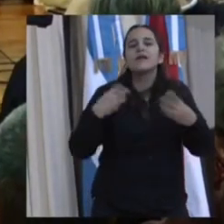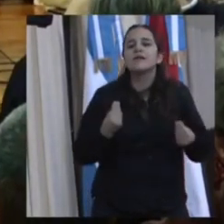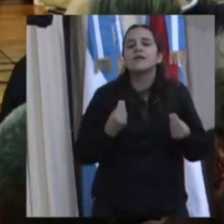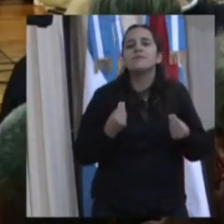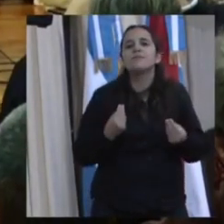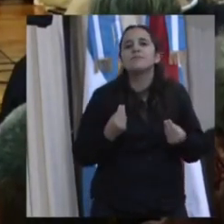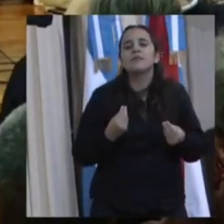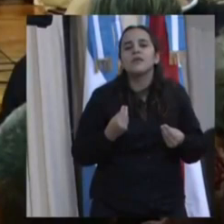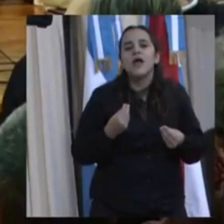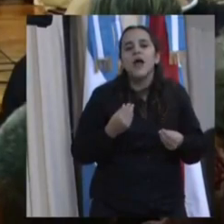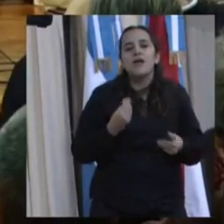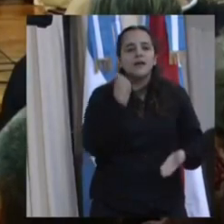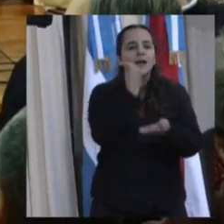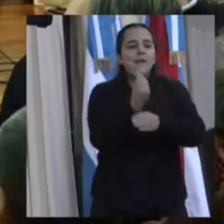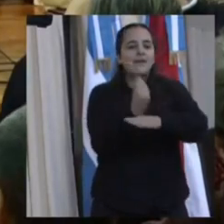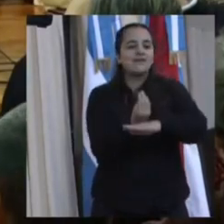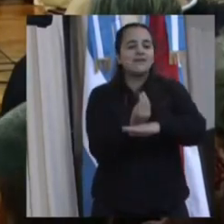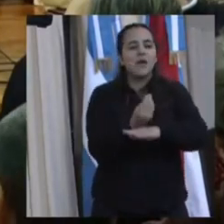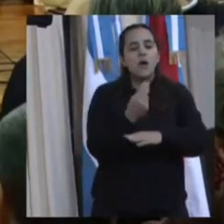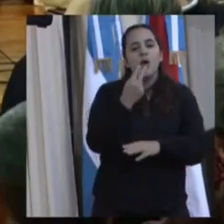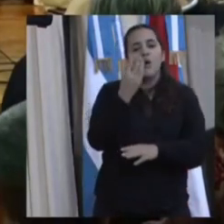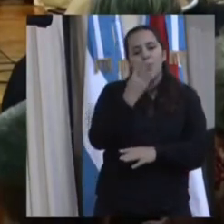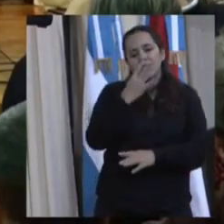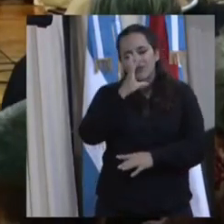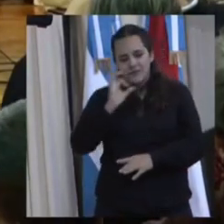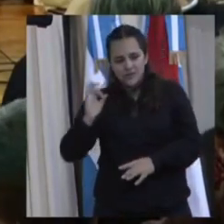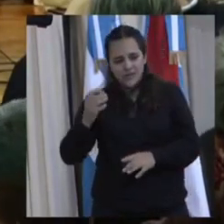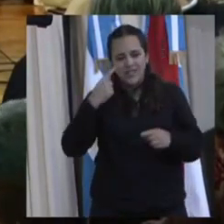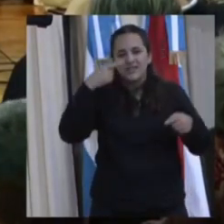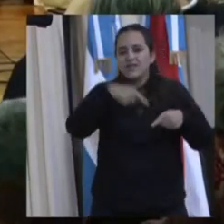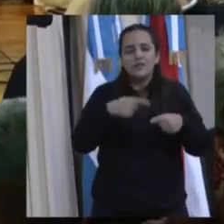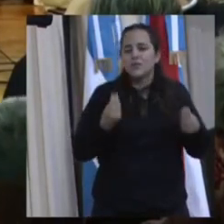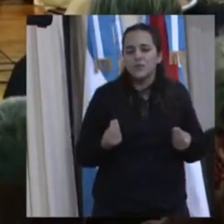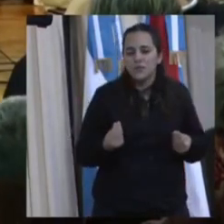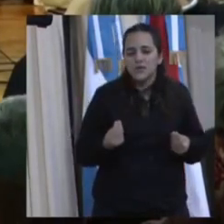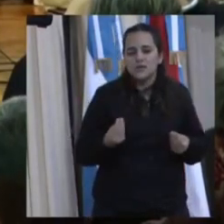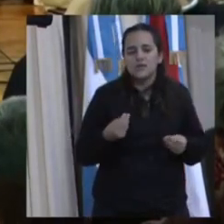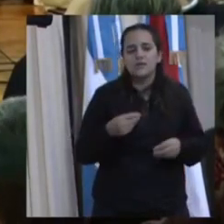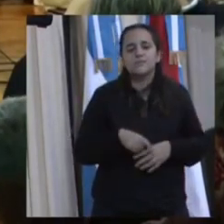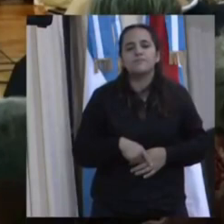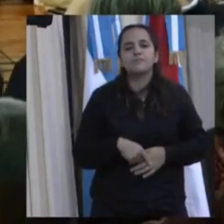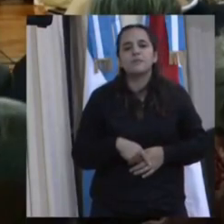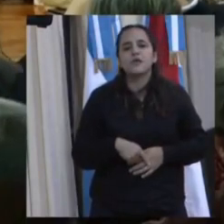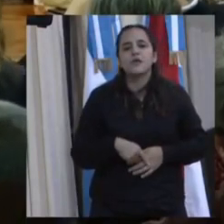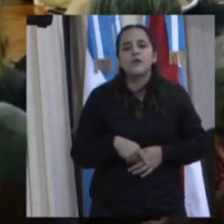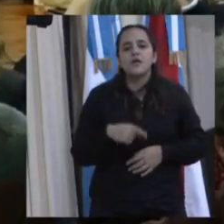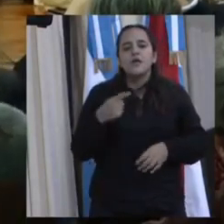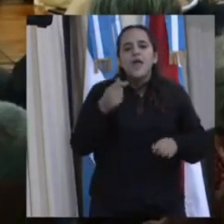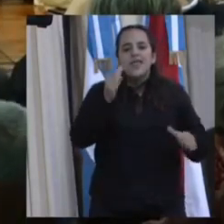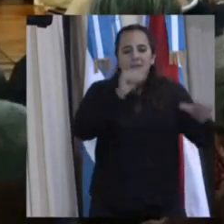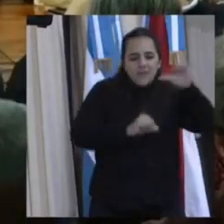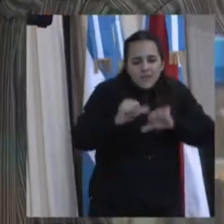de 400, 300 instituciones. Dios, instituciones tradicionales que hacen investigación, que tienen